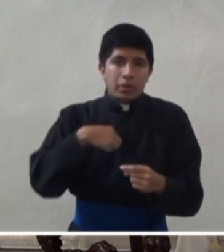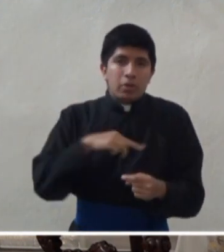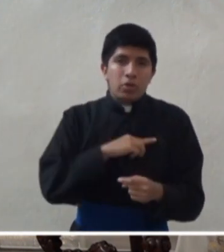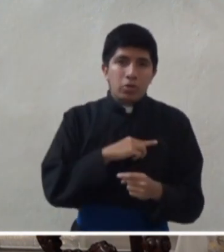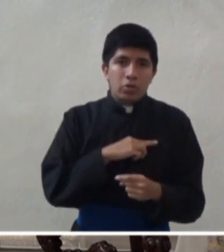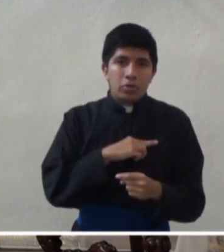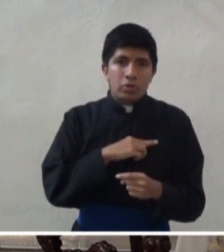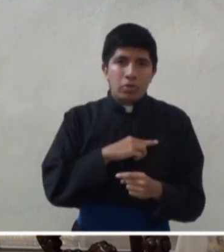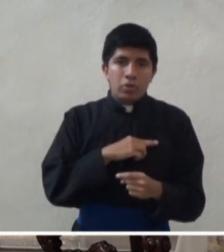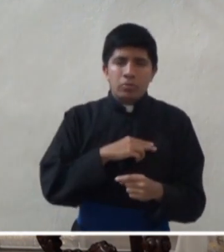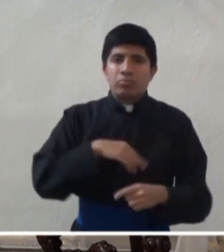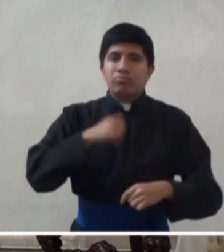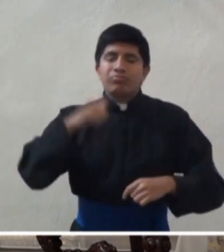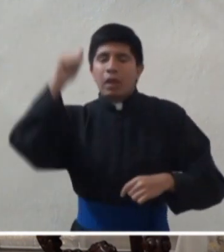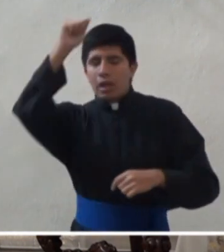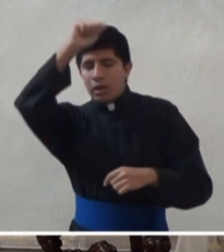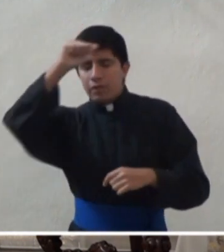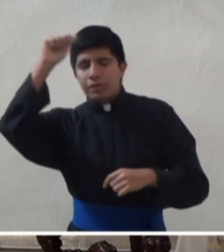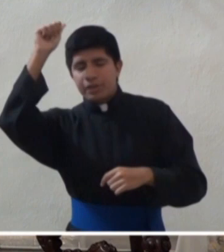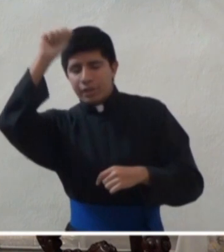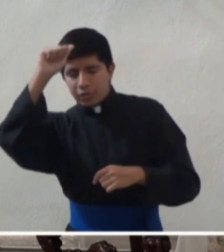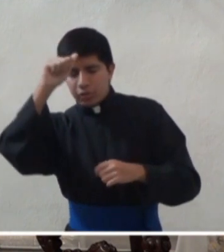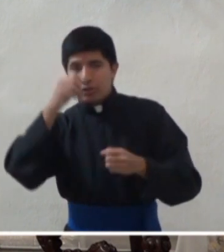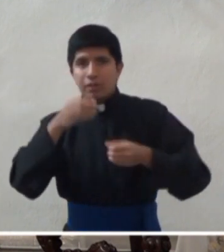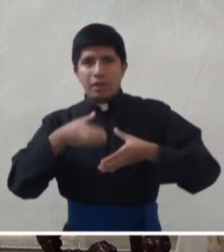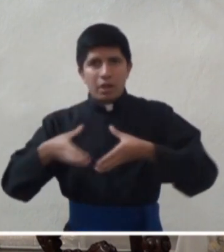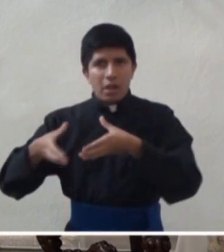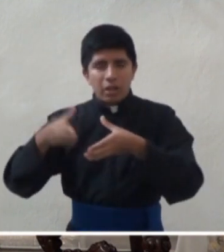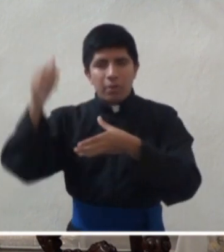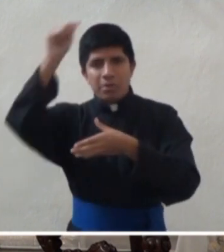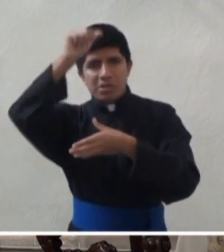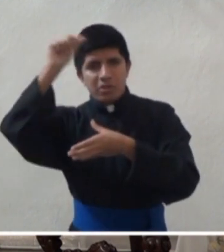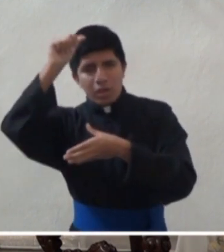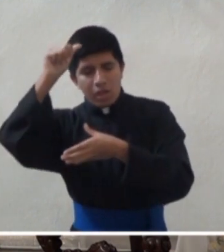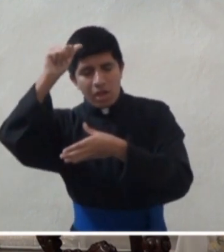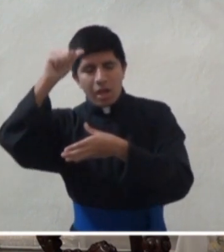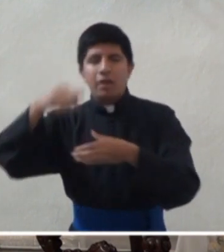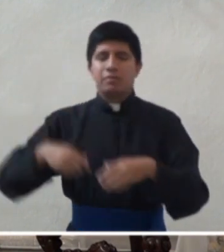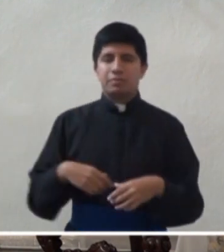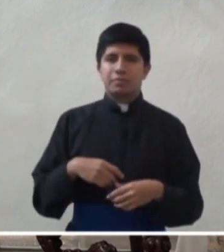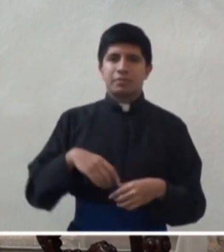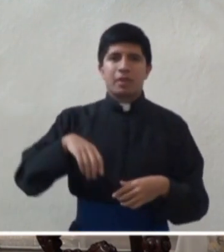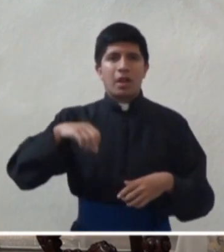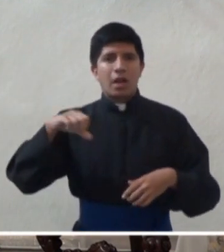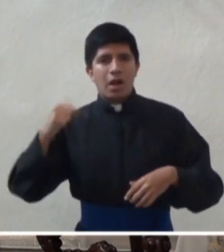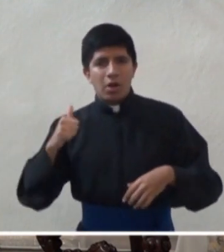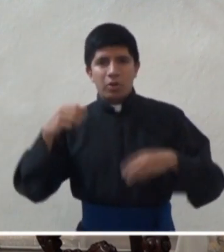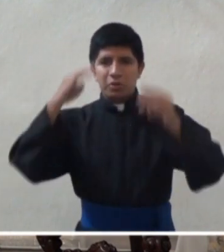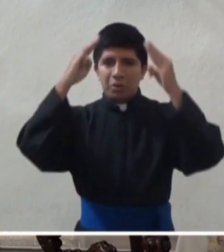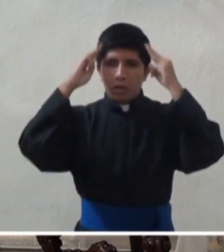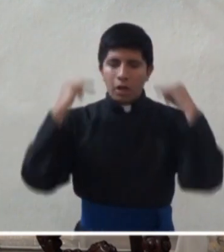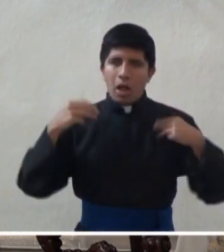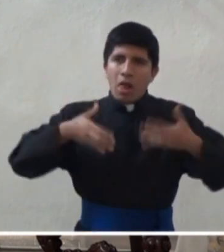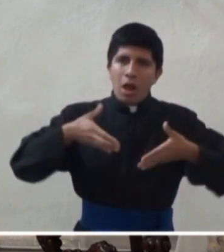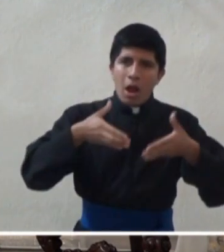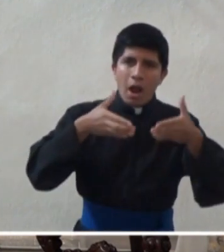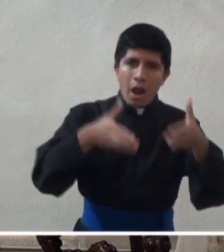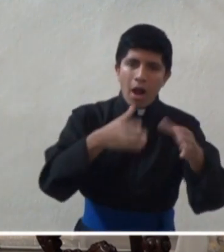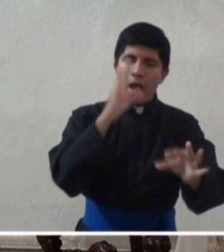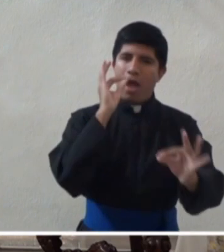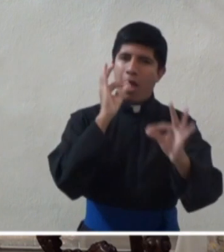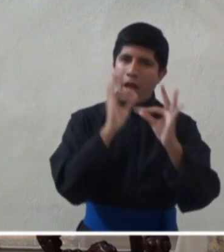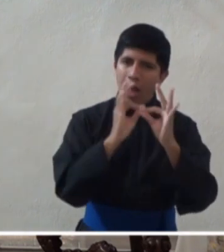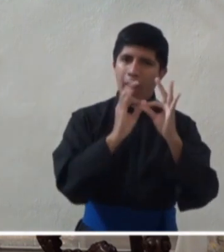al sacerdocio en la vida sacerdotal, a quienes ha llamado a la vida matrimonial cumpliendo su función